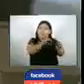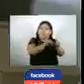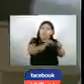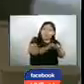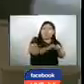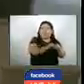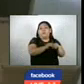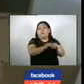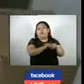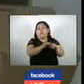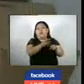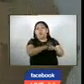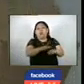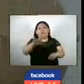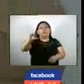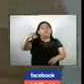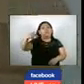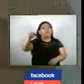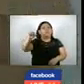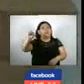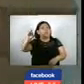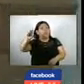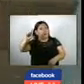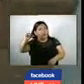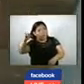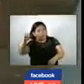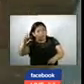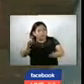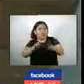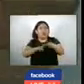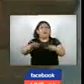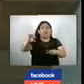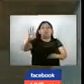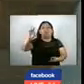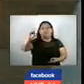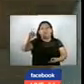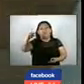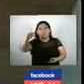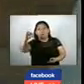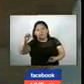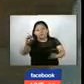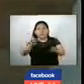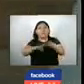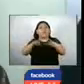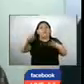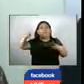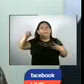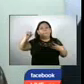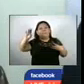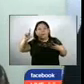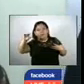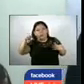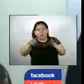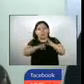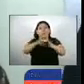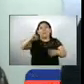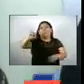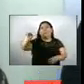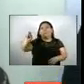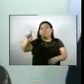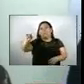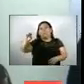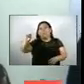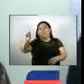cuentas de Elmer Charley, Francisco Fernández Arteaga, Pablo Gómez, Julio Rán, que eran personas que